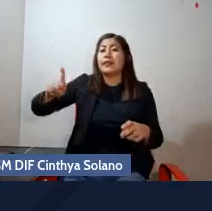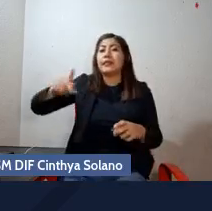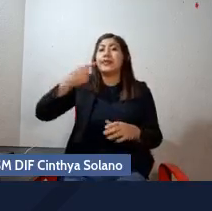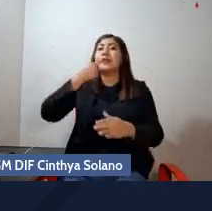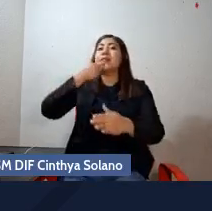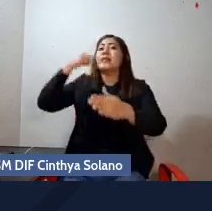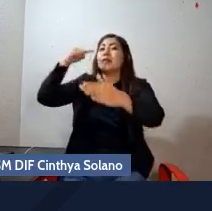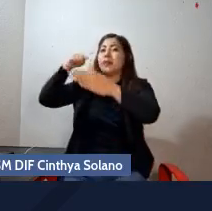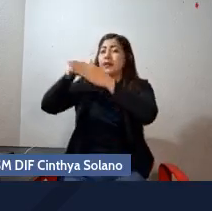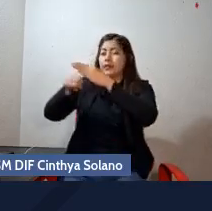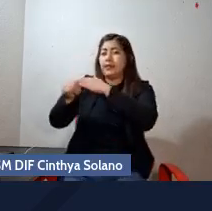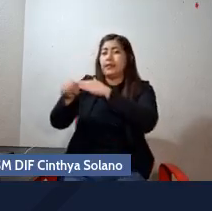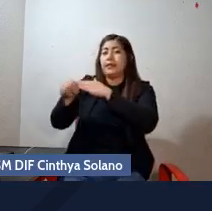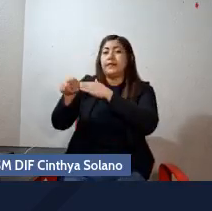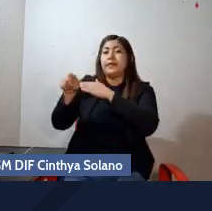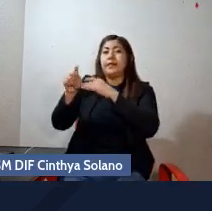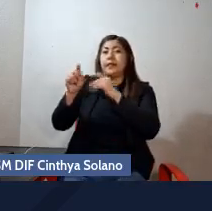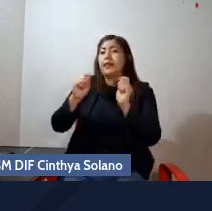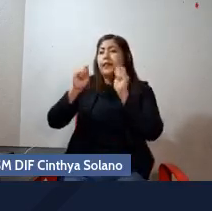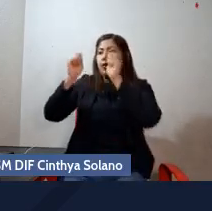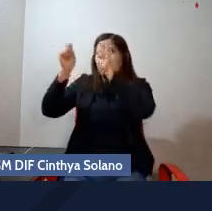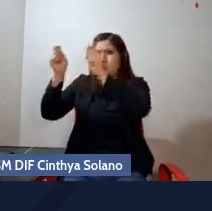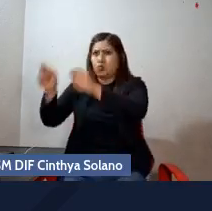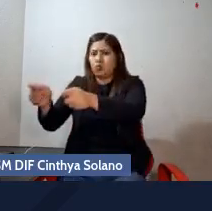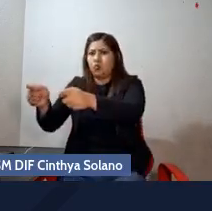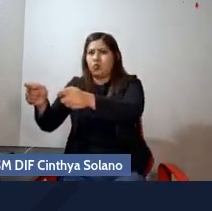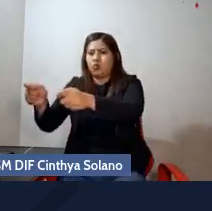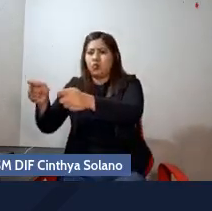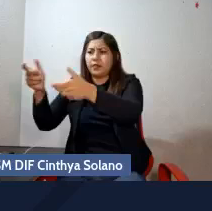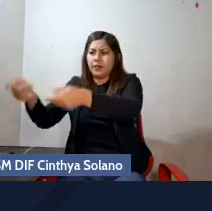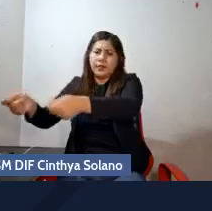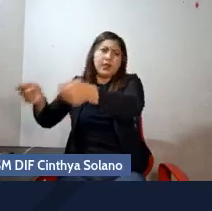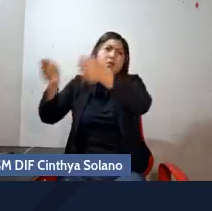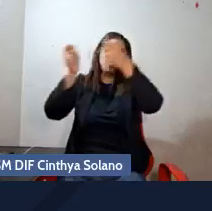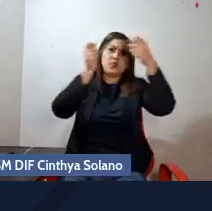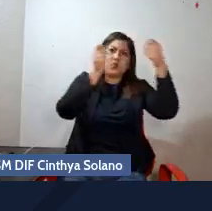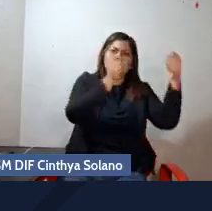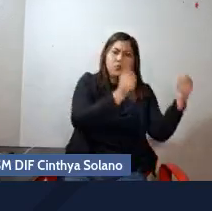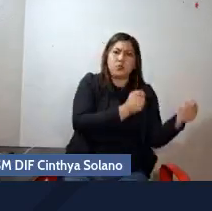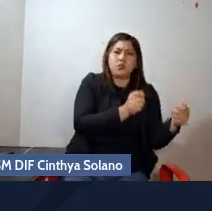lo reciben y lo canalizan con nosotros si es del orden federal.